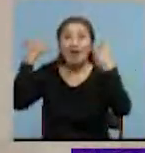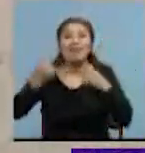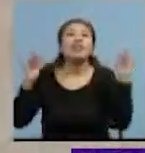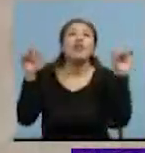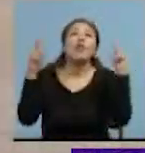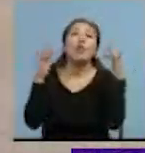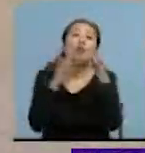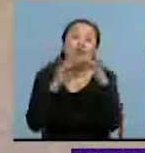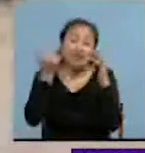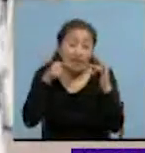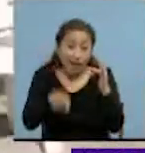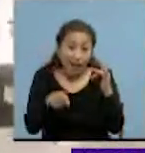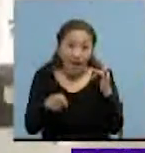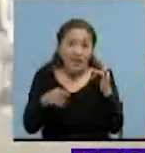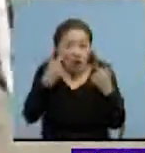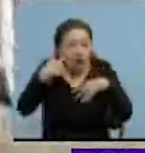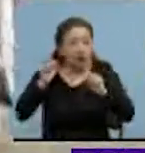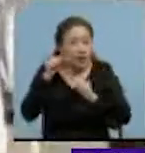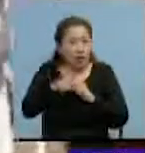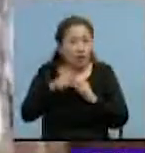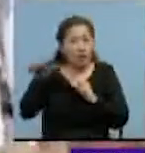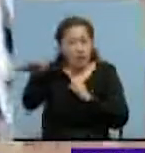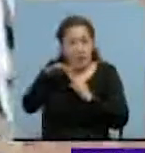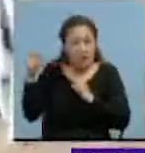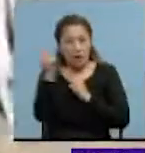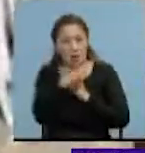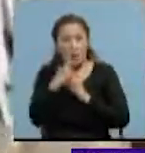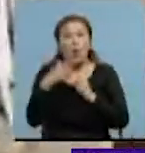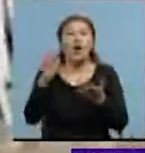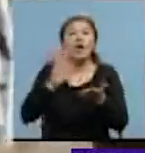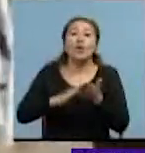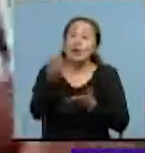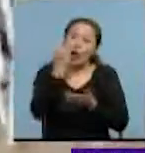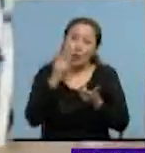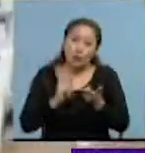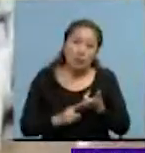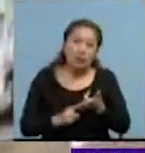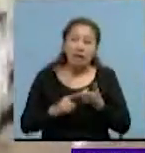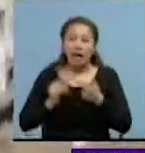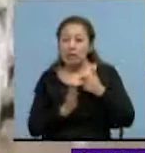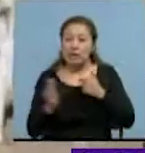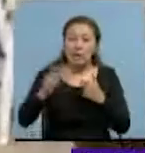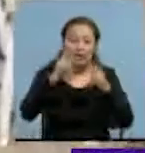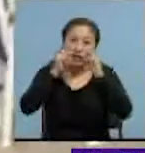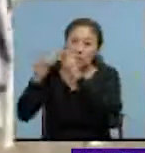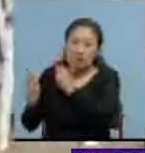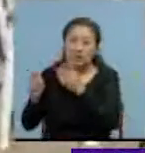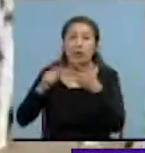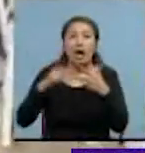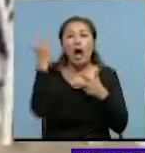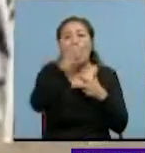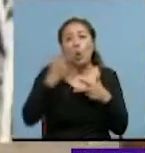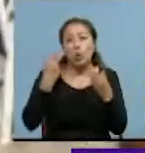bajar la aplicación y sepan con qué se van a encontrar Purmamarca en tema gastronómico, en tema de circuitos, en tema alojamiento.